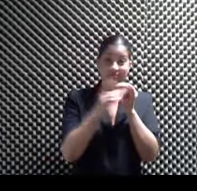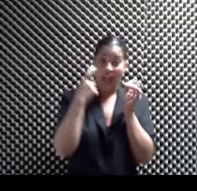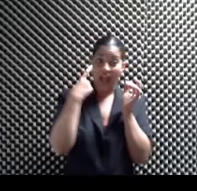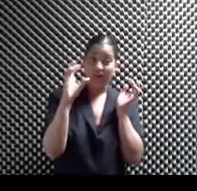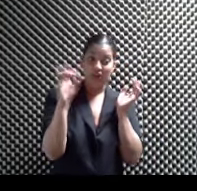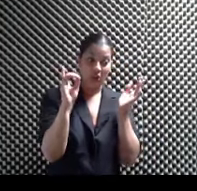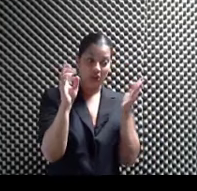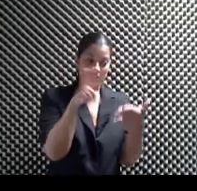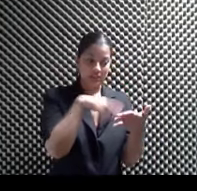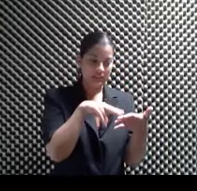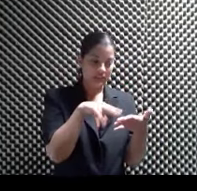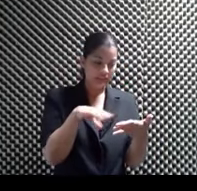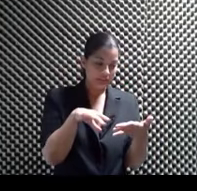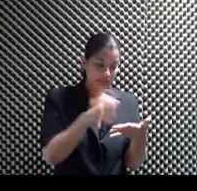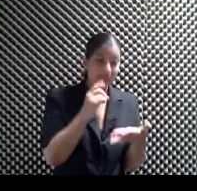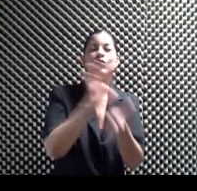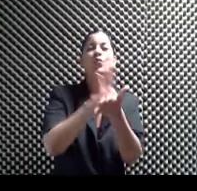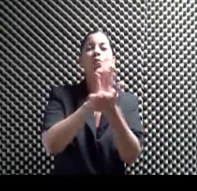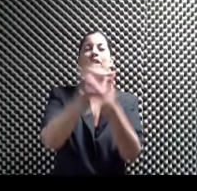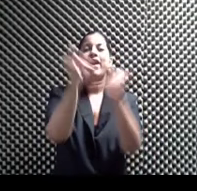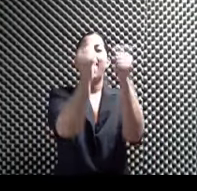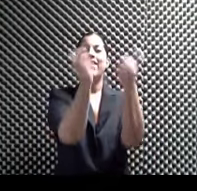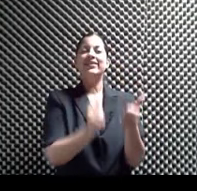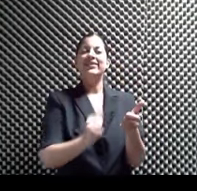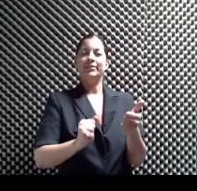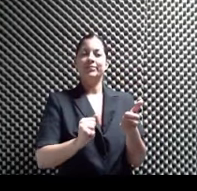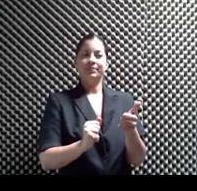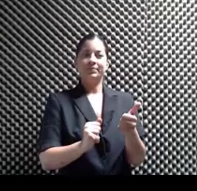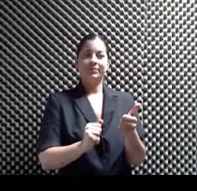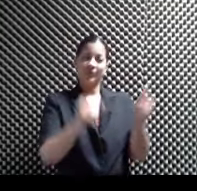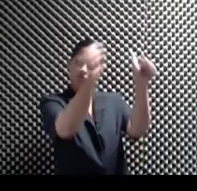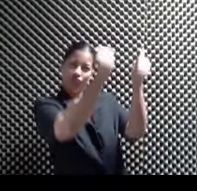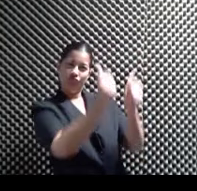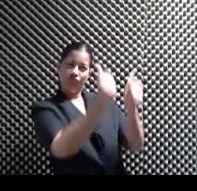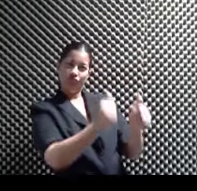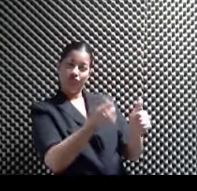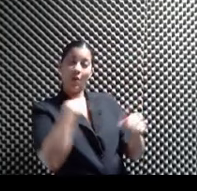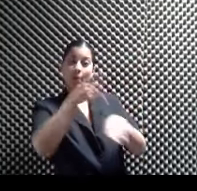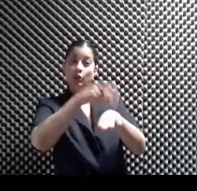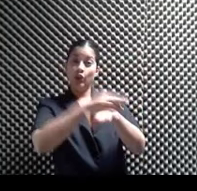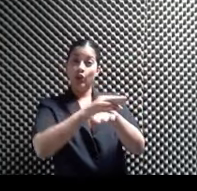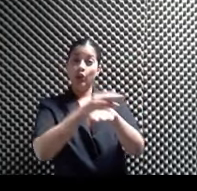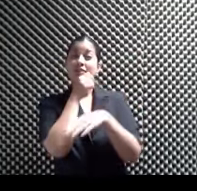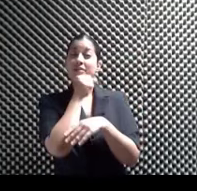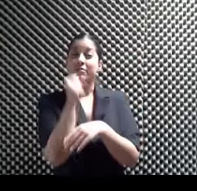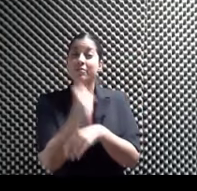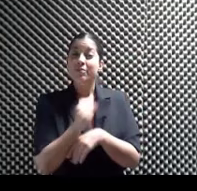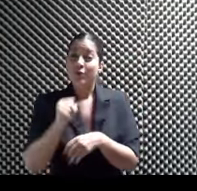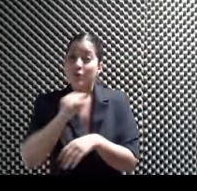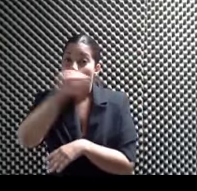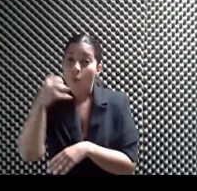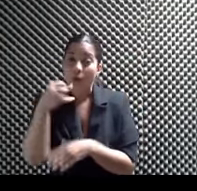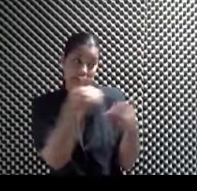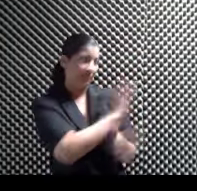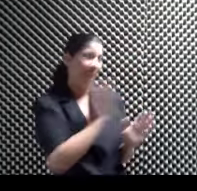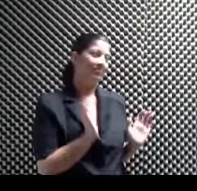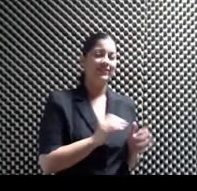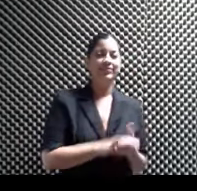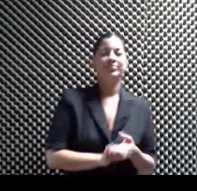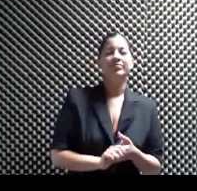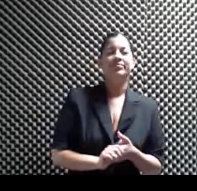voy a decir En la escuela de artes plásticas De Puerto Rico En el viejo San Juan Cerquita tuyo En el anfiteatro Hospital